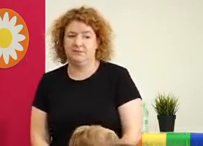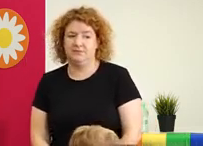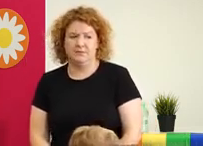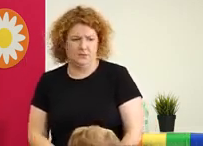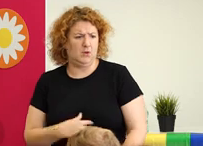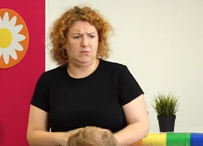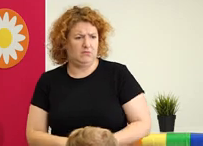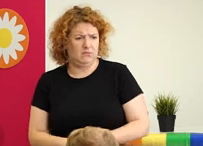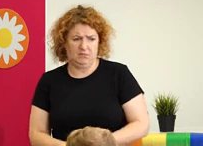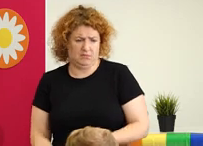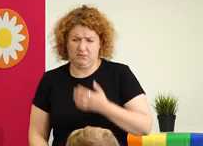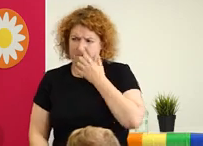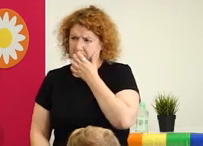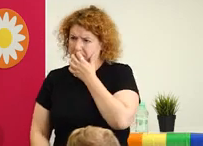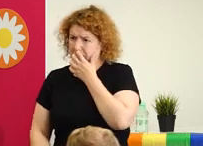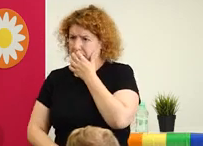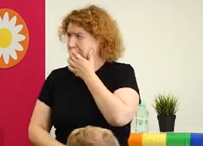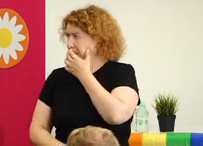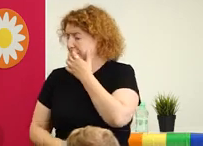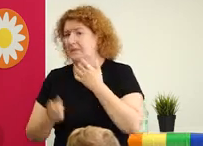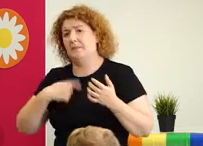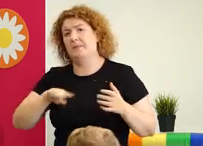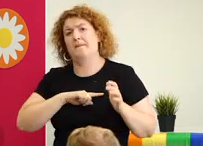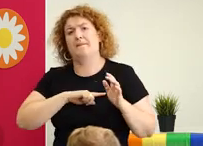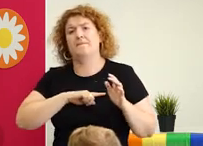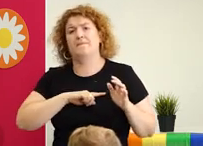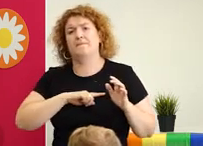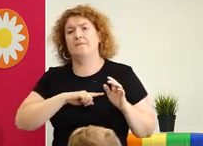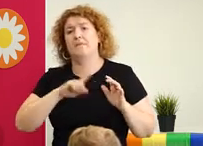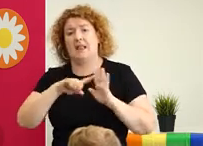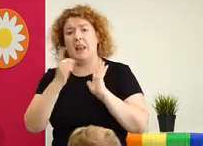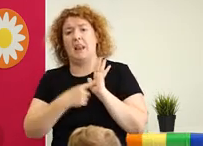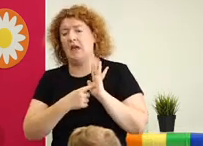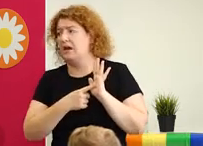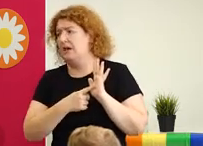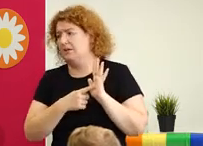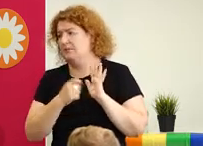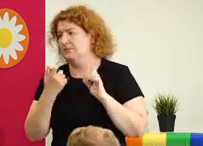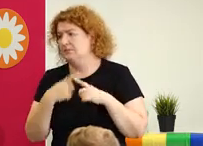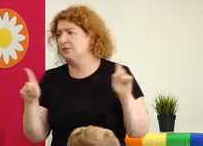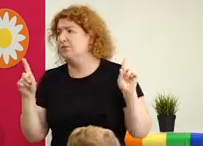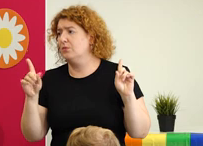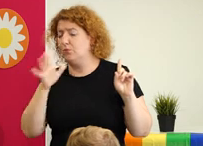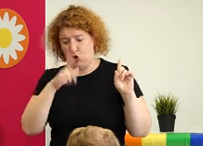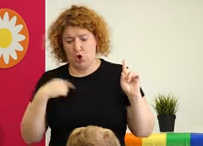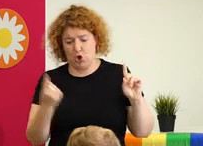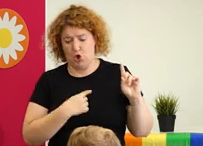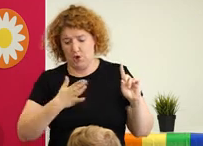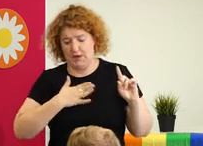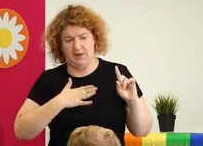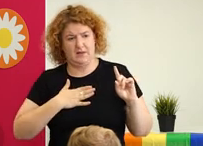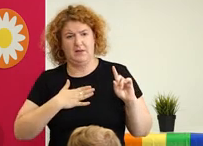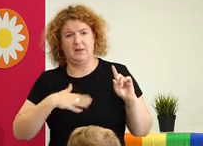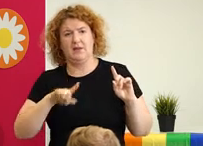abrazos, las muecas de tristeza y esos ojos tristes de niño en ojos brillantes y